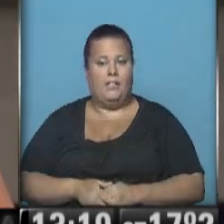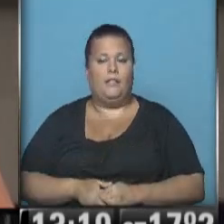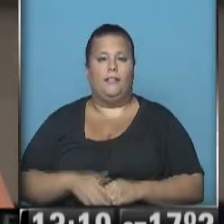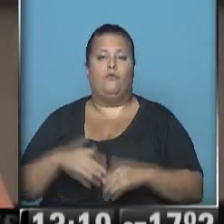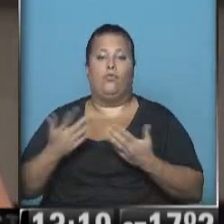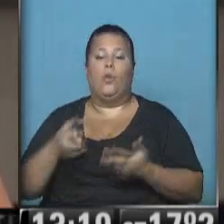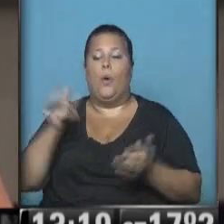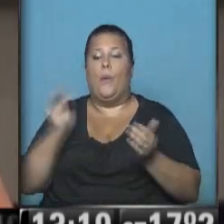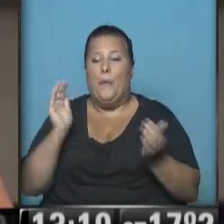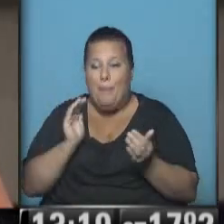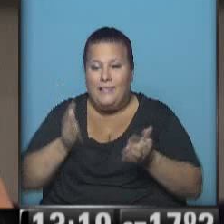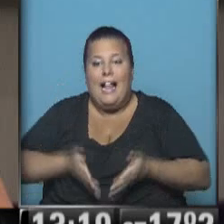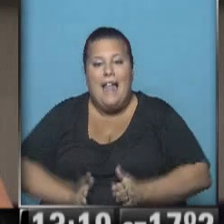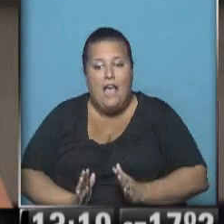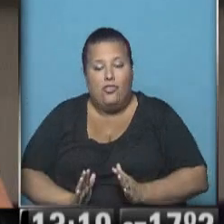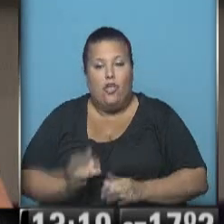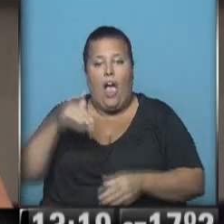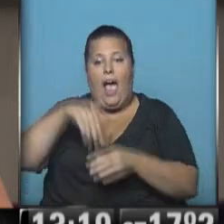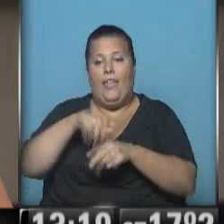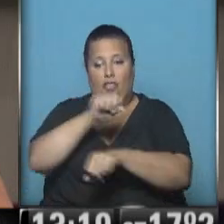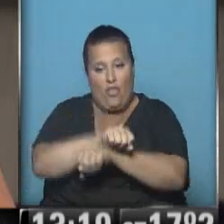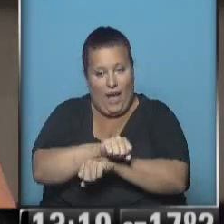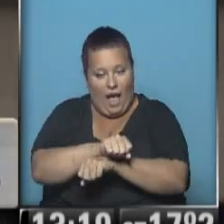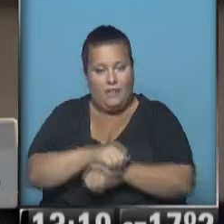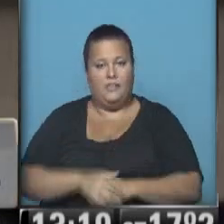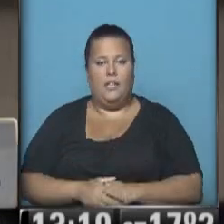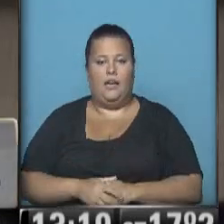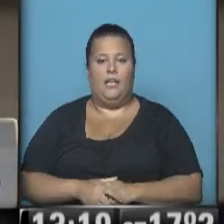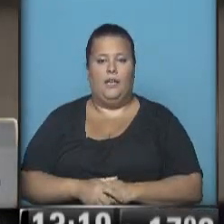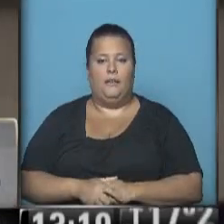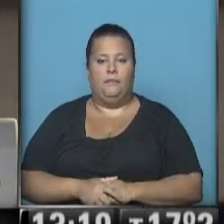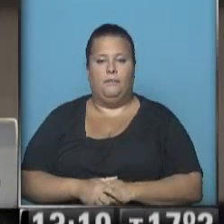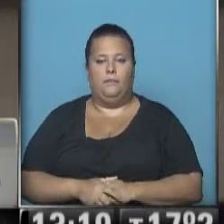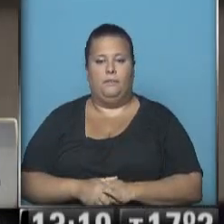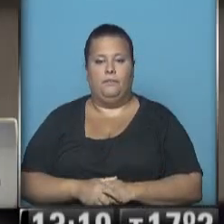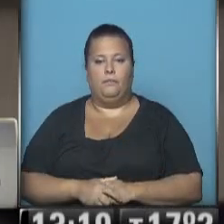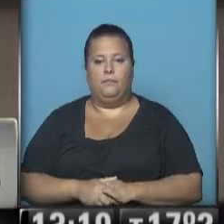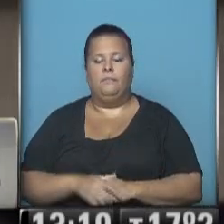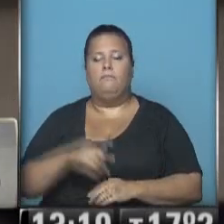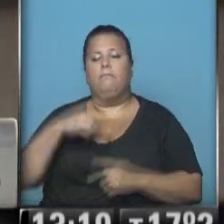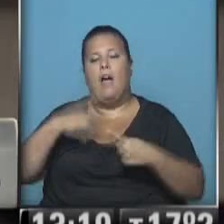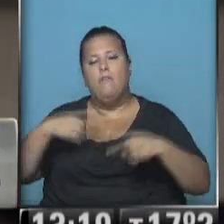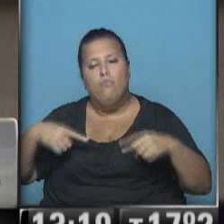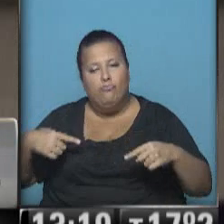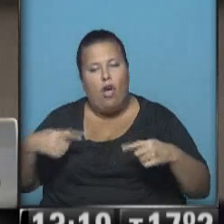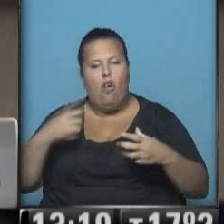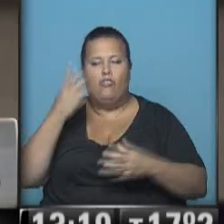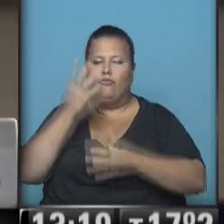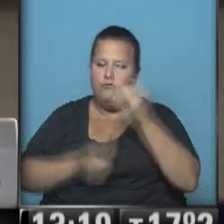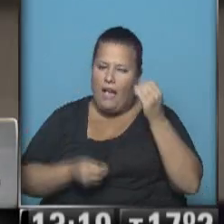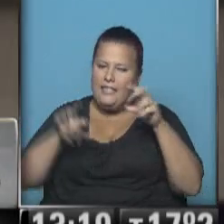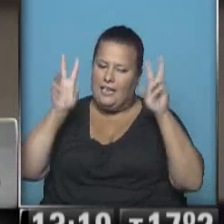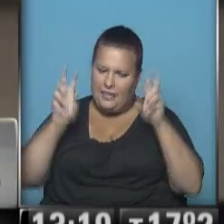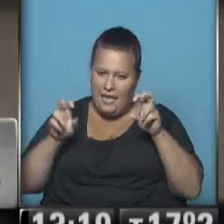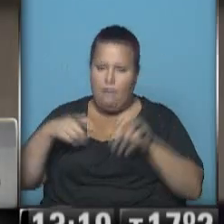cual su bebé más chiquita nació en en prisión y y Bueno hay varias varias irregularidades en la